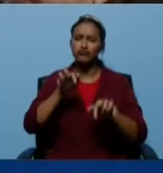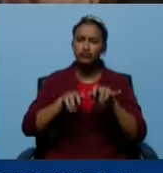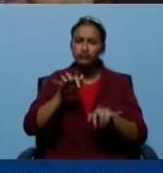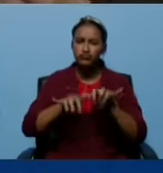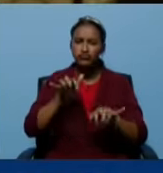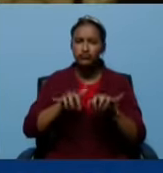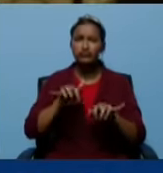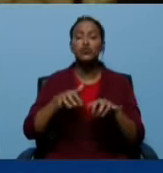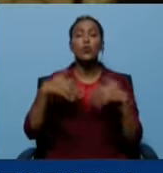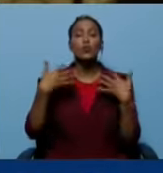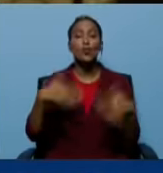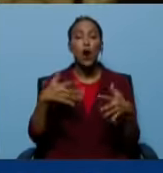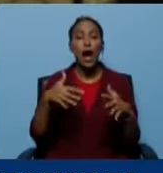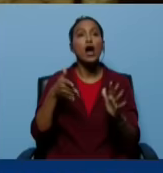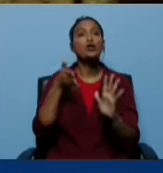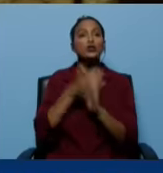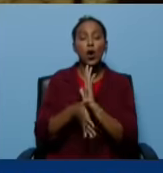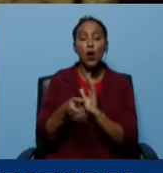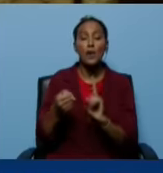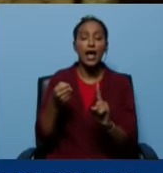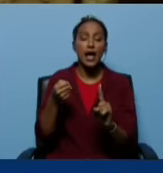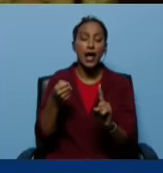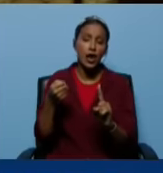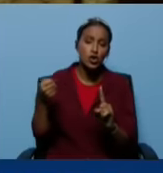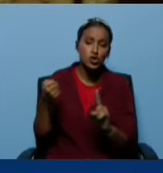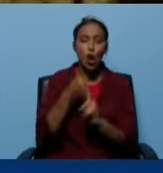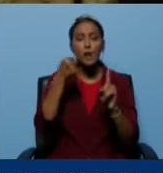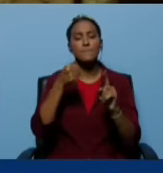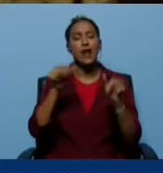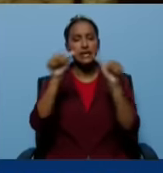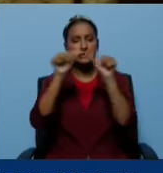evidente transgresión al poder electoral.